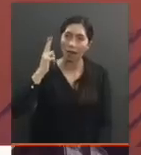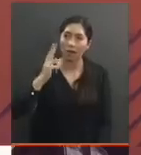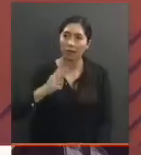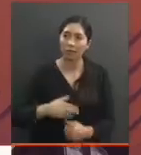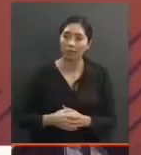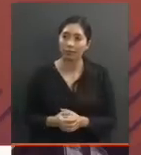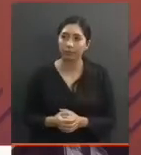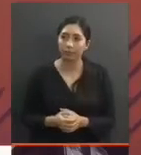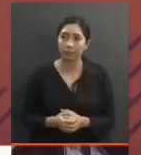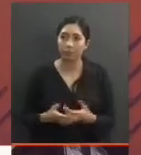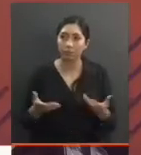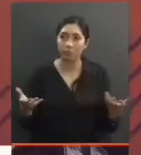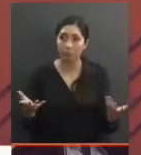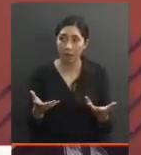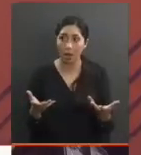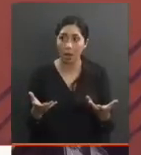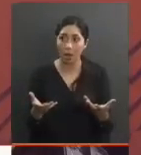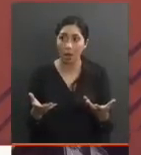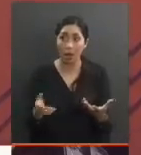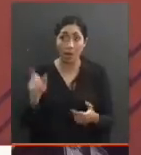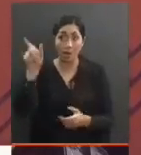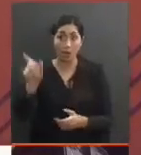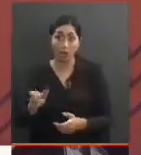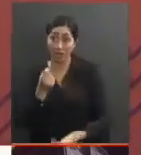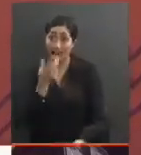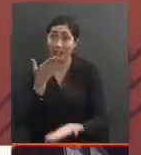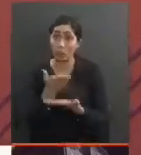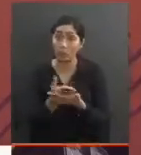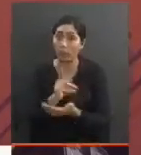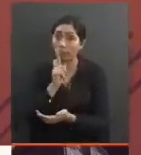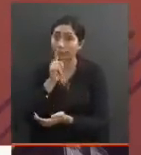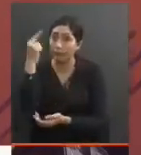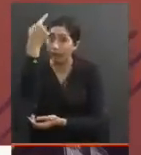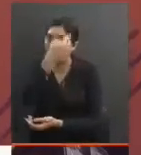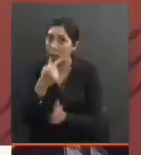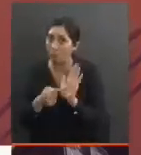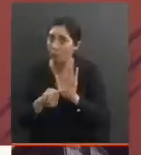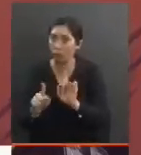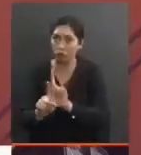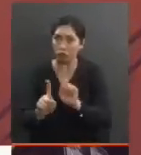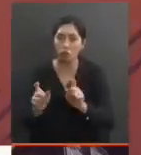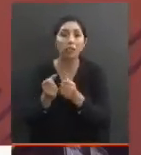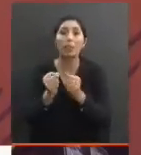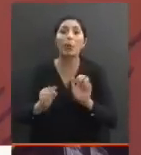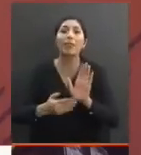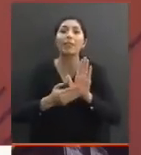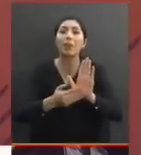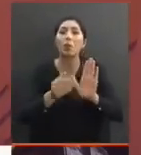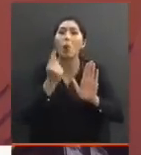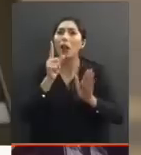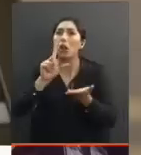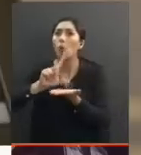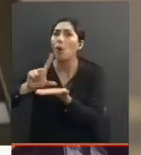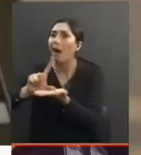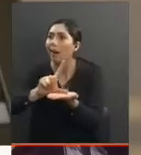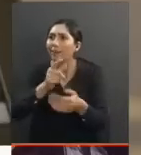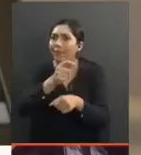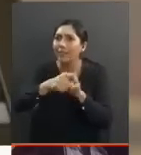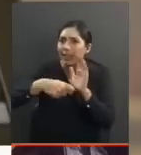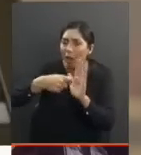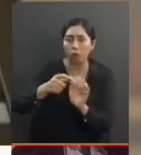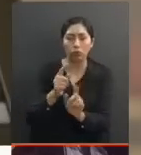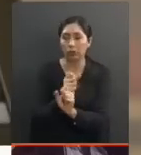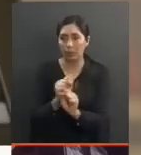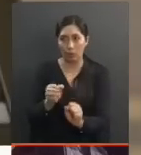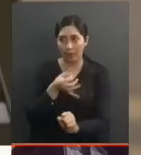Para proteger la integridad de quien denuncia, no es posible detallar el lugar de estos registros ni cuándo ocurrieron los hechos. Sí, les